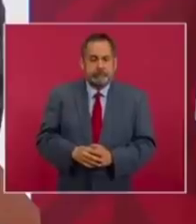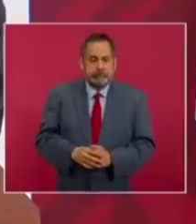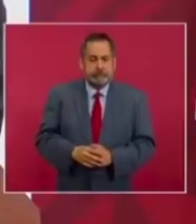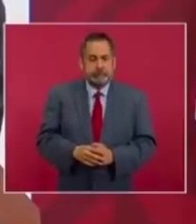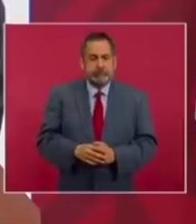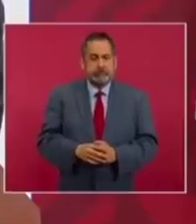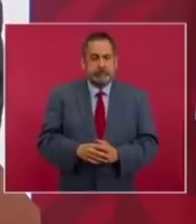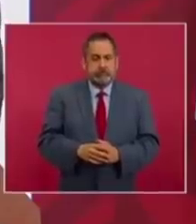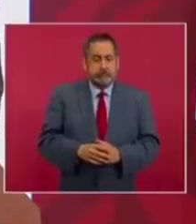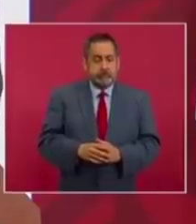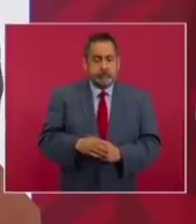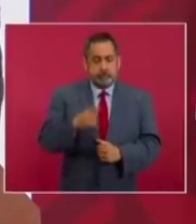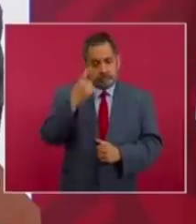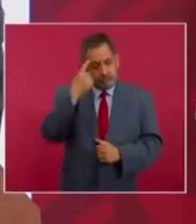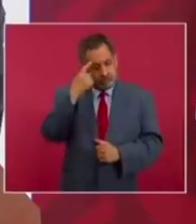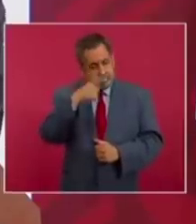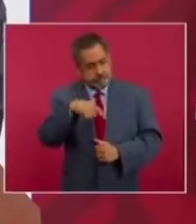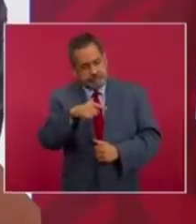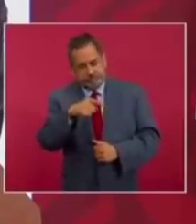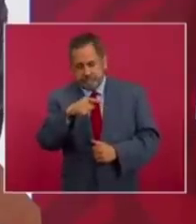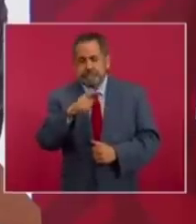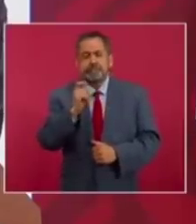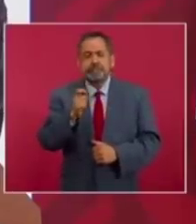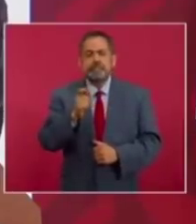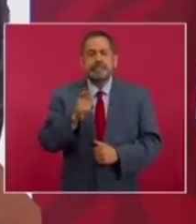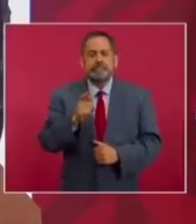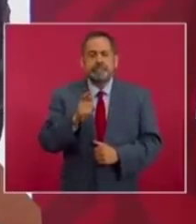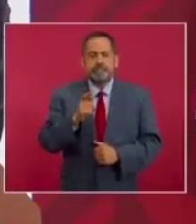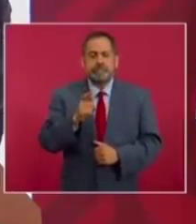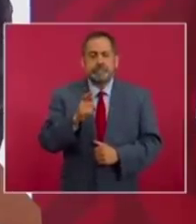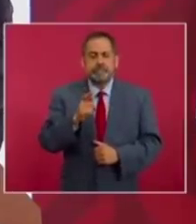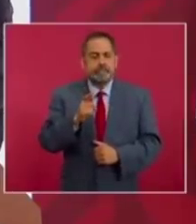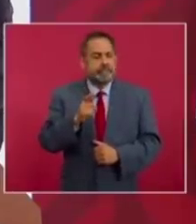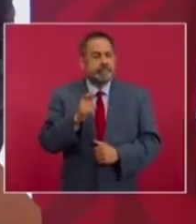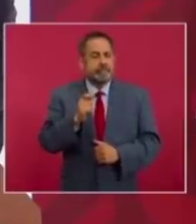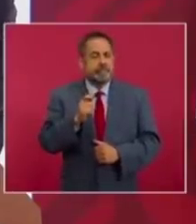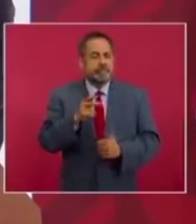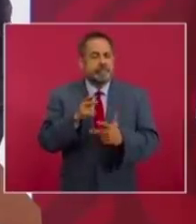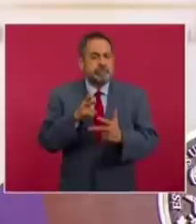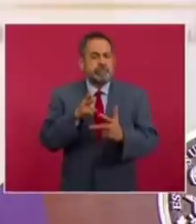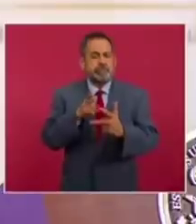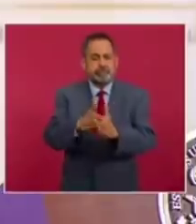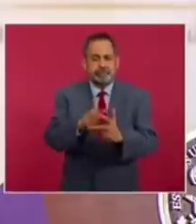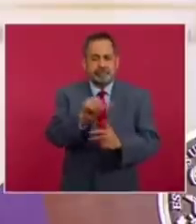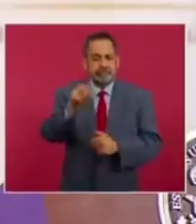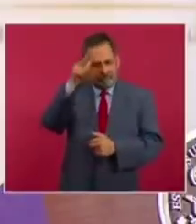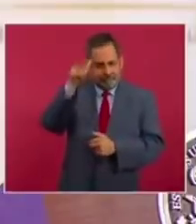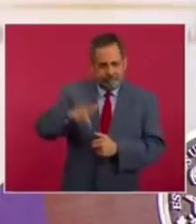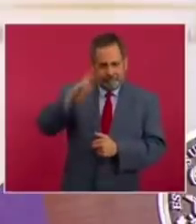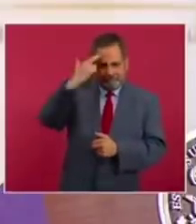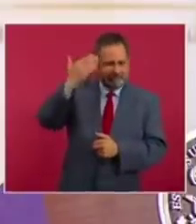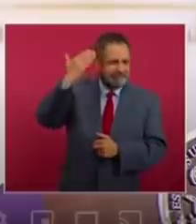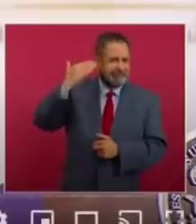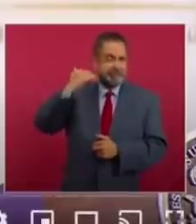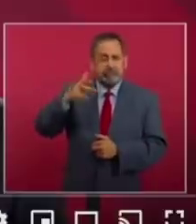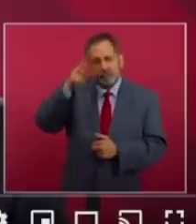para que sirviera de escarmiento. No solo asesinan a Hidalgo, que se atrevió